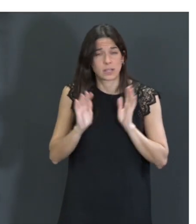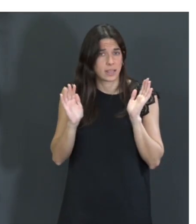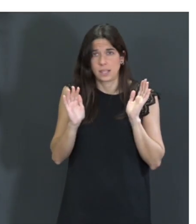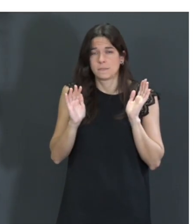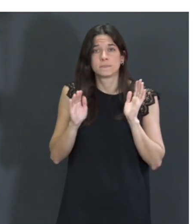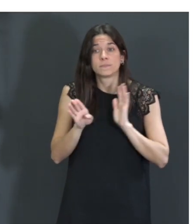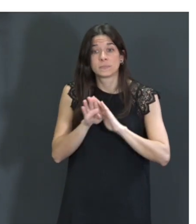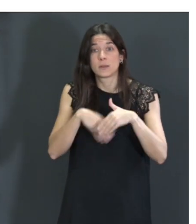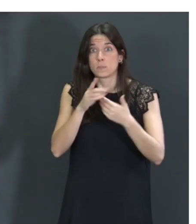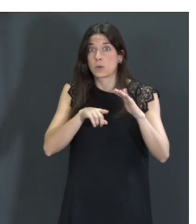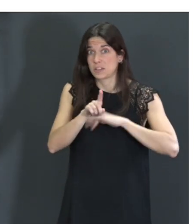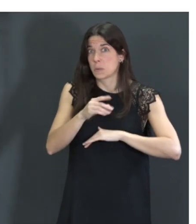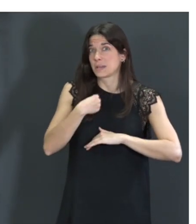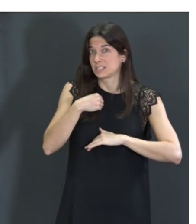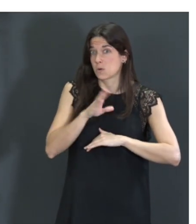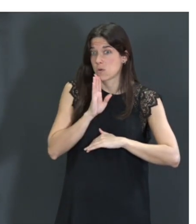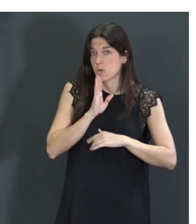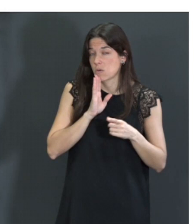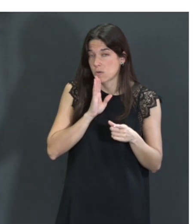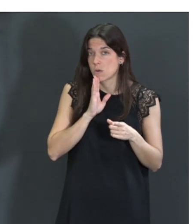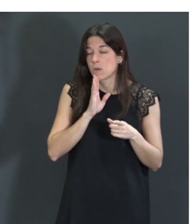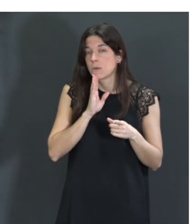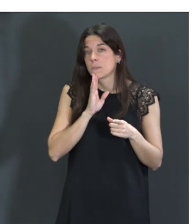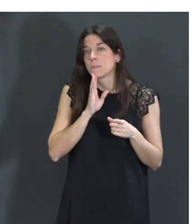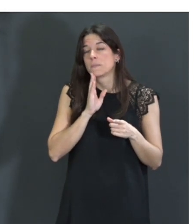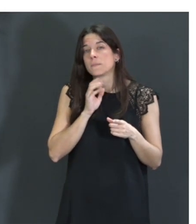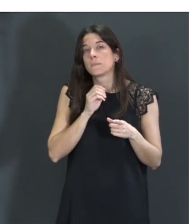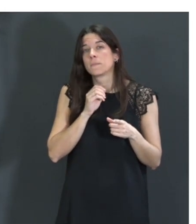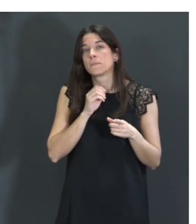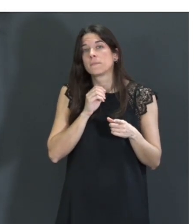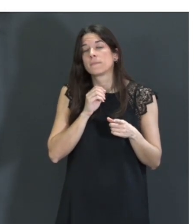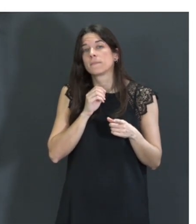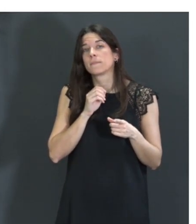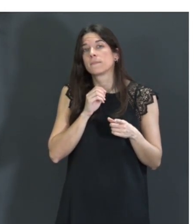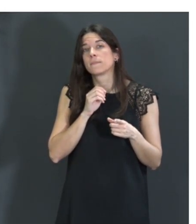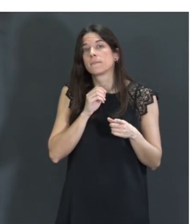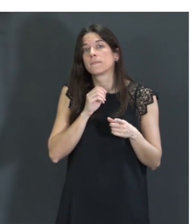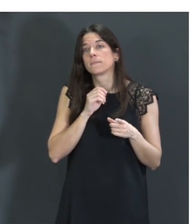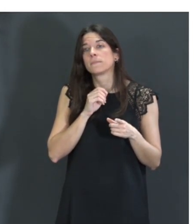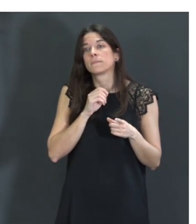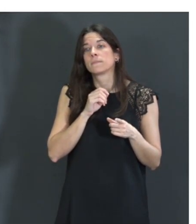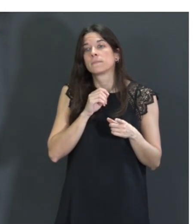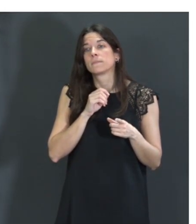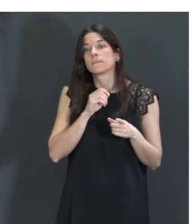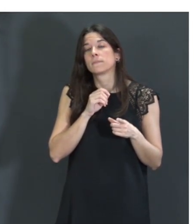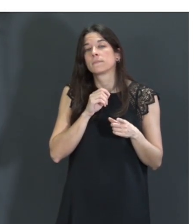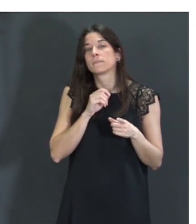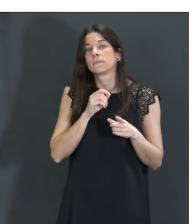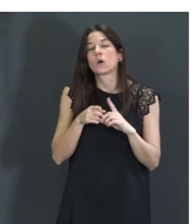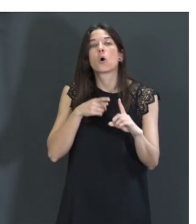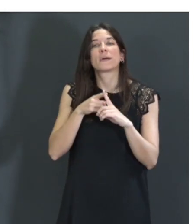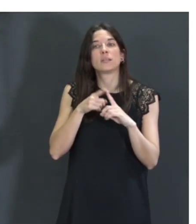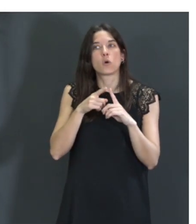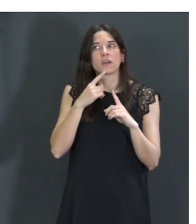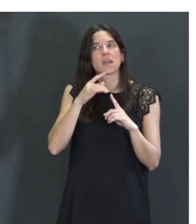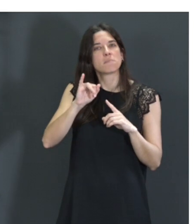el proceso que se sigue para que finalmente tengamos en el mercado una solución